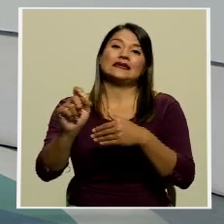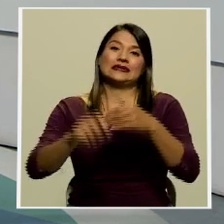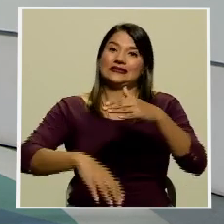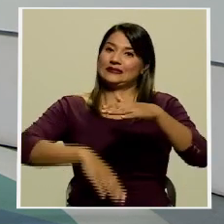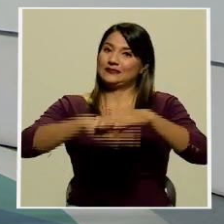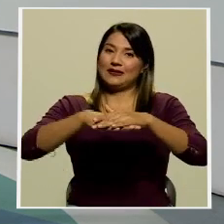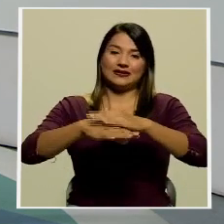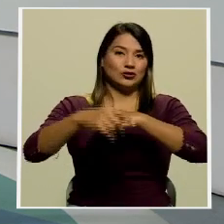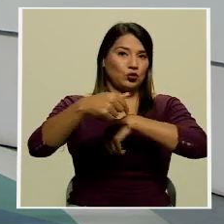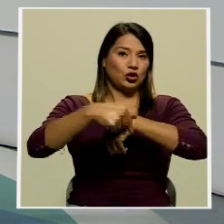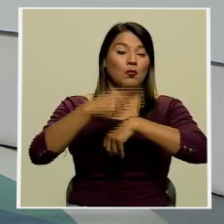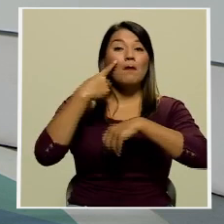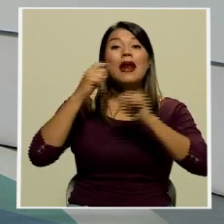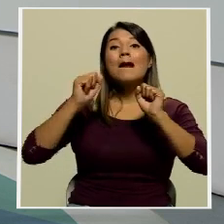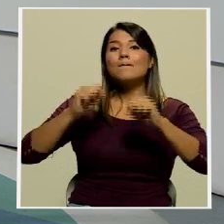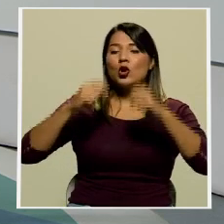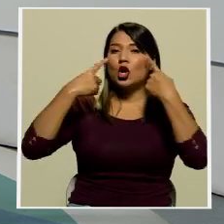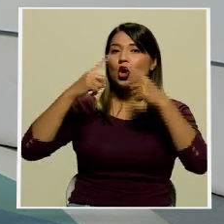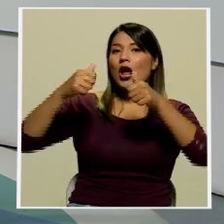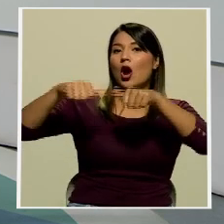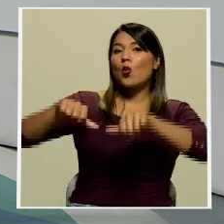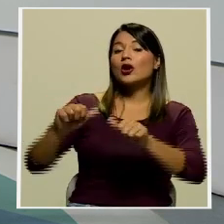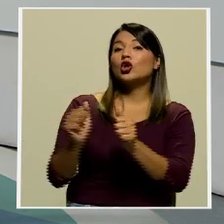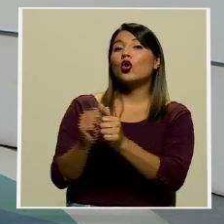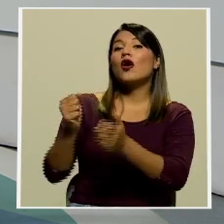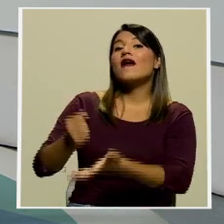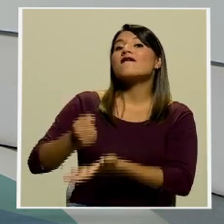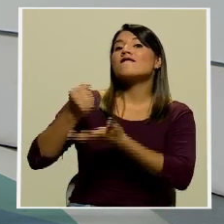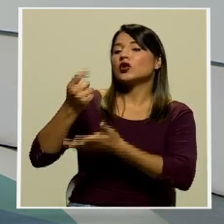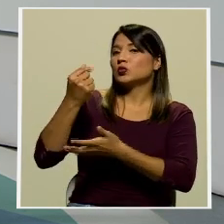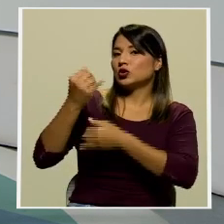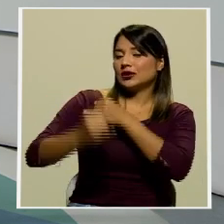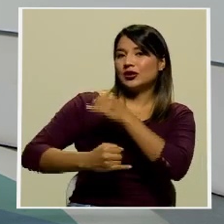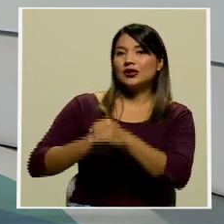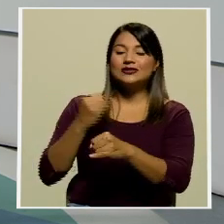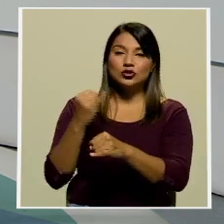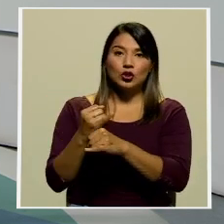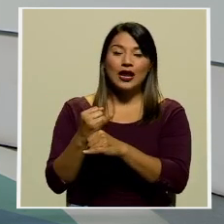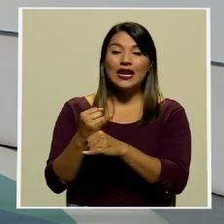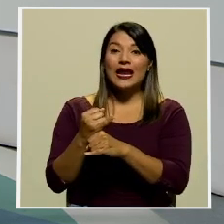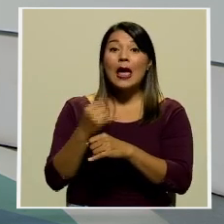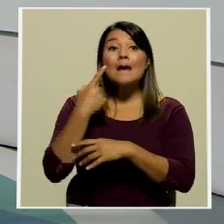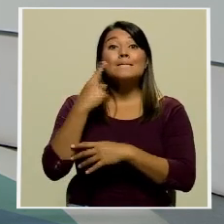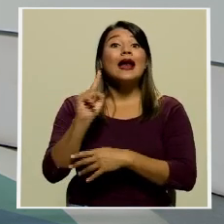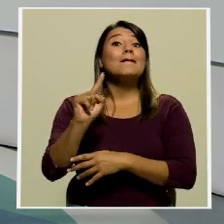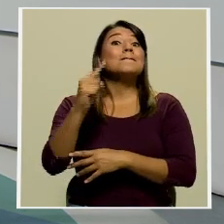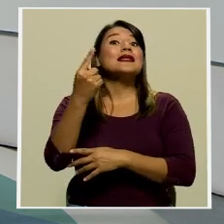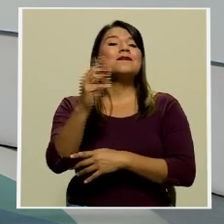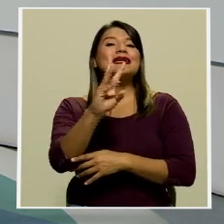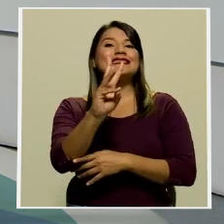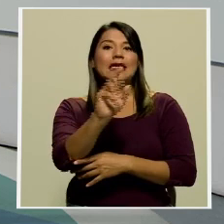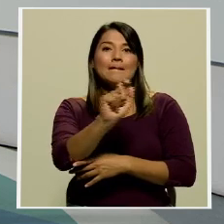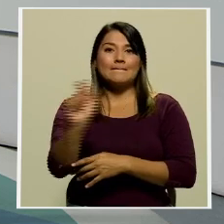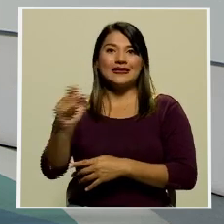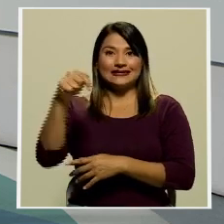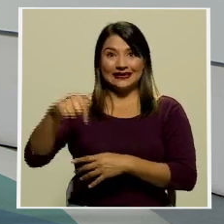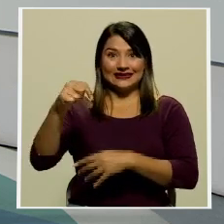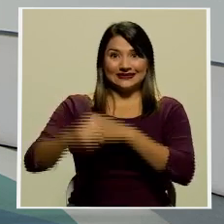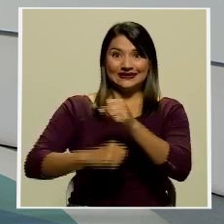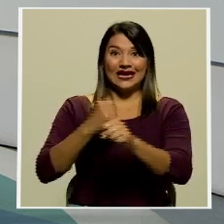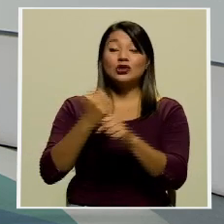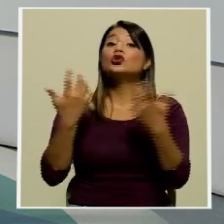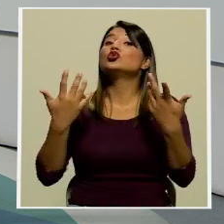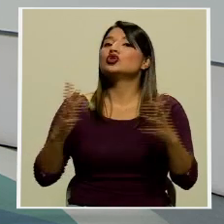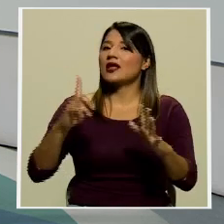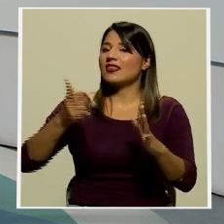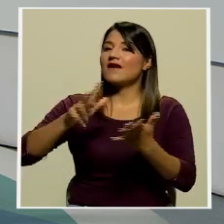discutir esto, porque bien lo dijo la jefa de la misión del Fondo Monetario Internacional, que para el primer semestre de este año ya tenía que estar